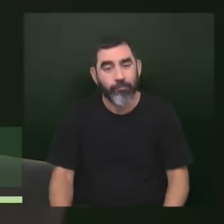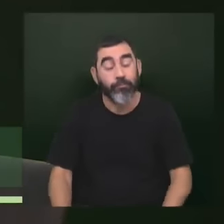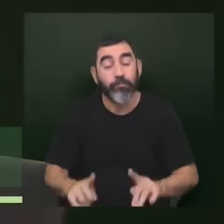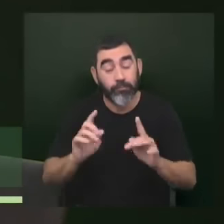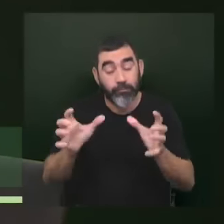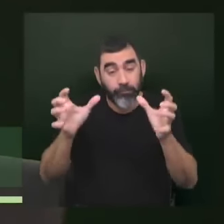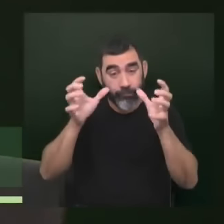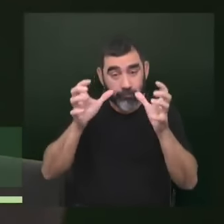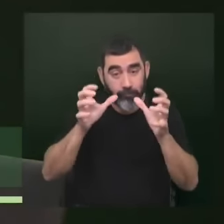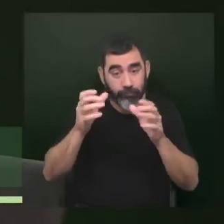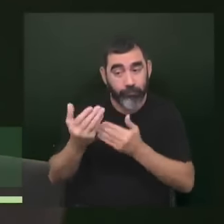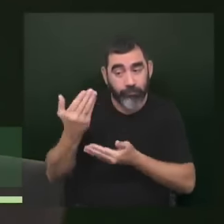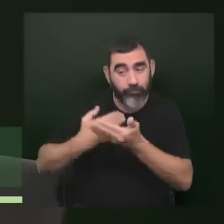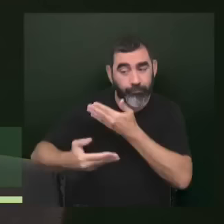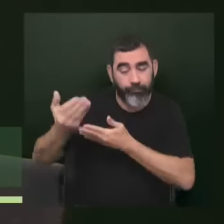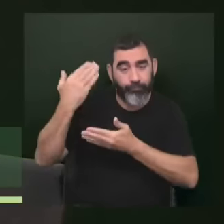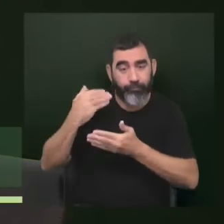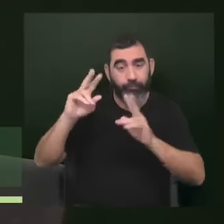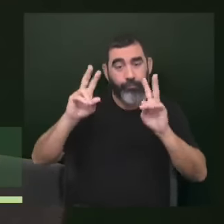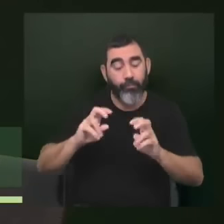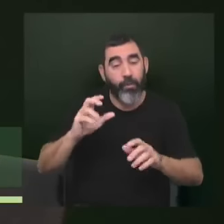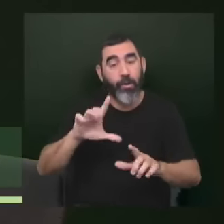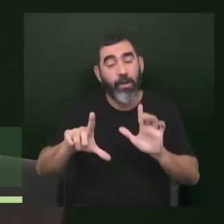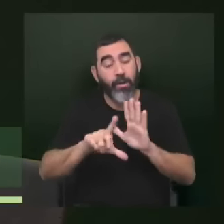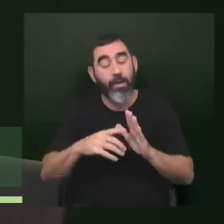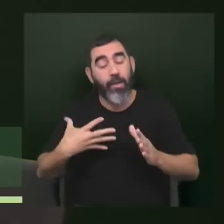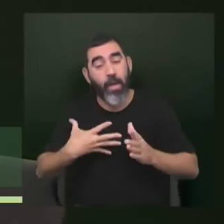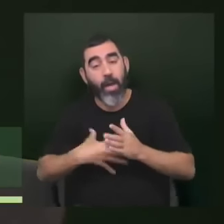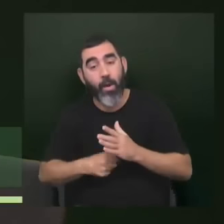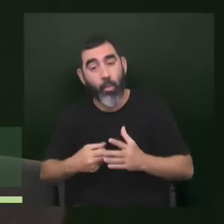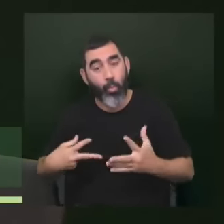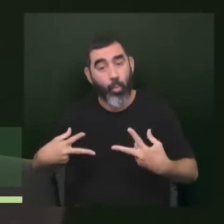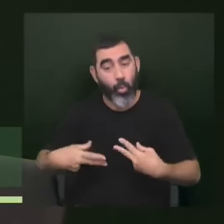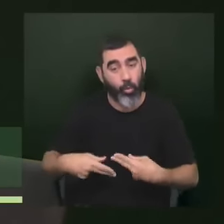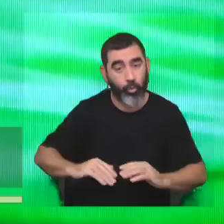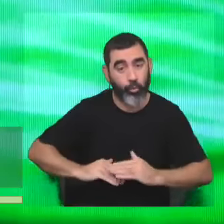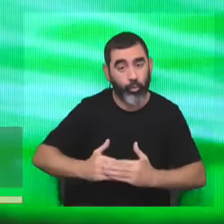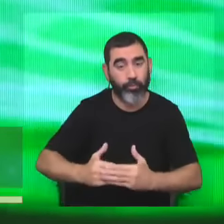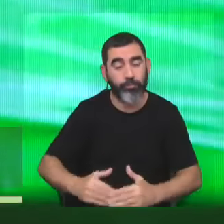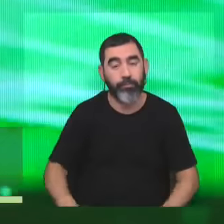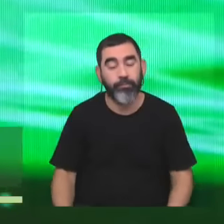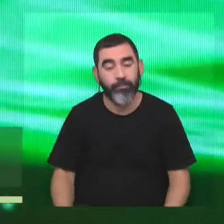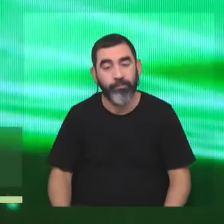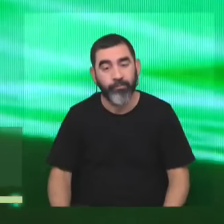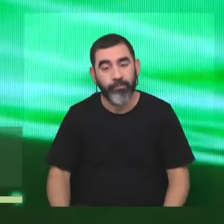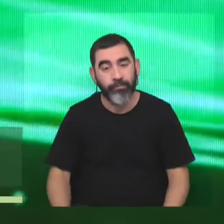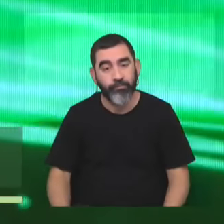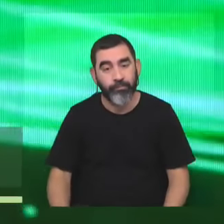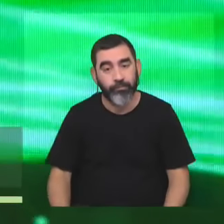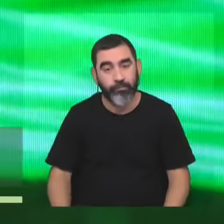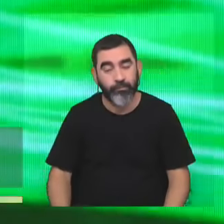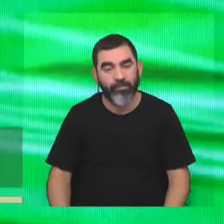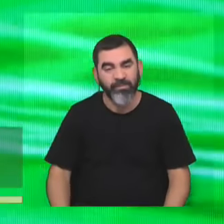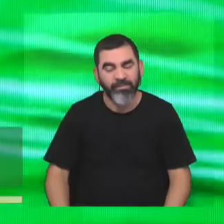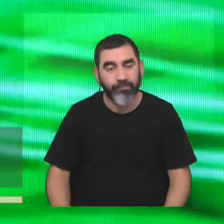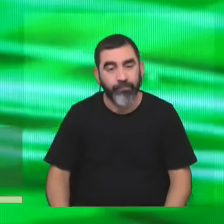de bueno de echar para atrás con todo lo que tiene que ver con la ley de interrupción voluntaria del embarazo mínima re venimos eh venimos del futuro podemos decir y es